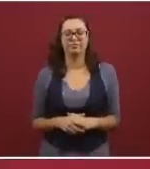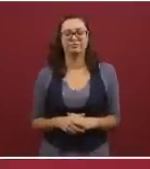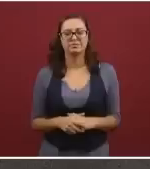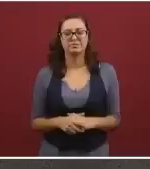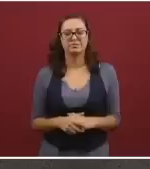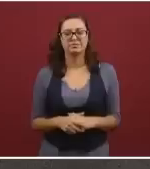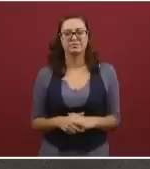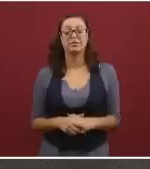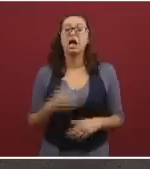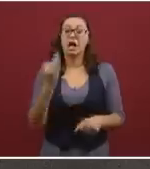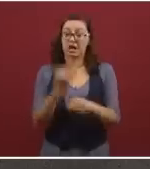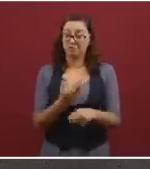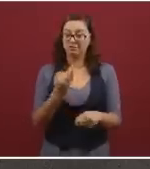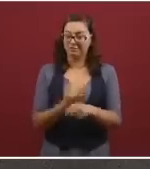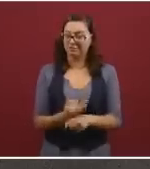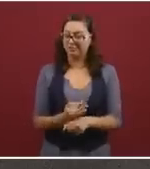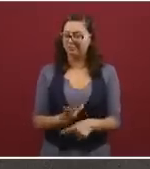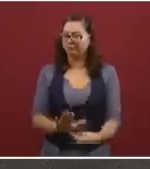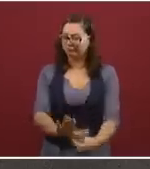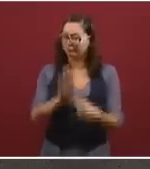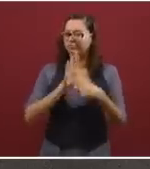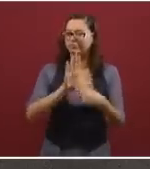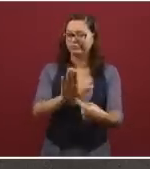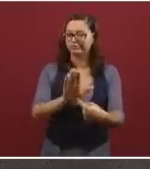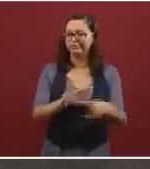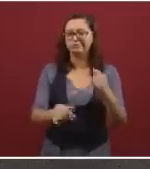vamos a informarles que